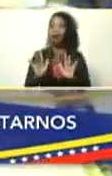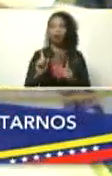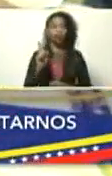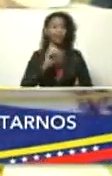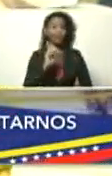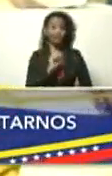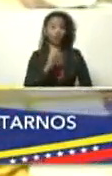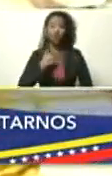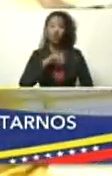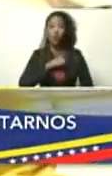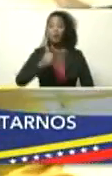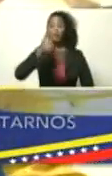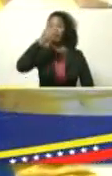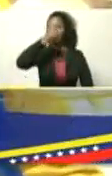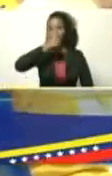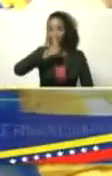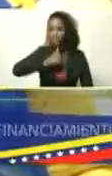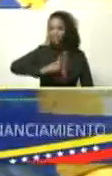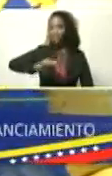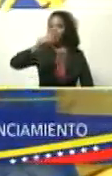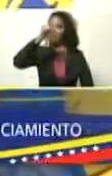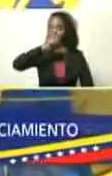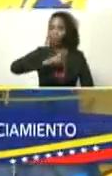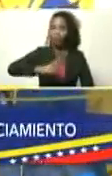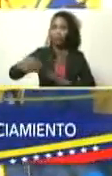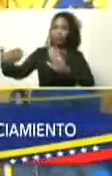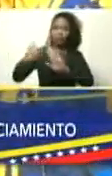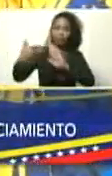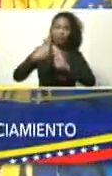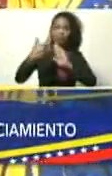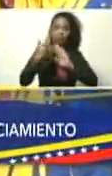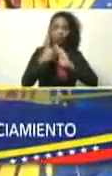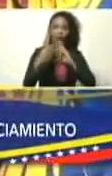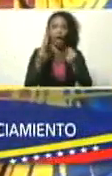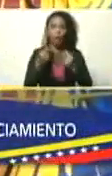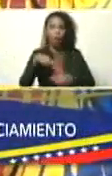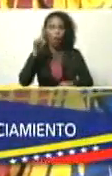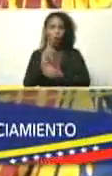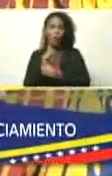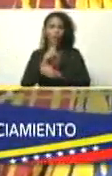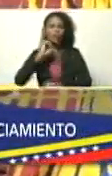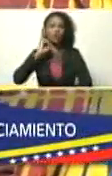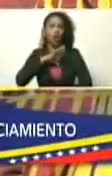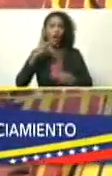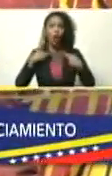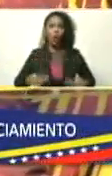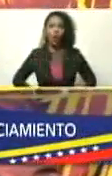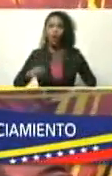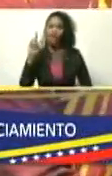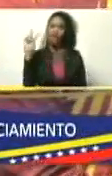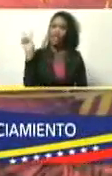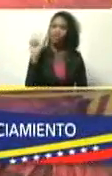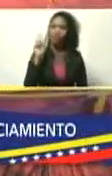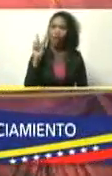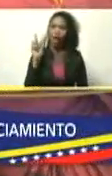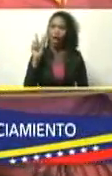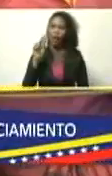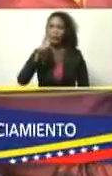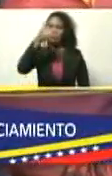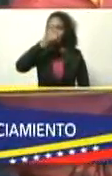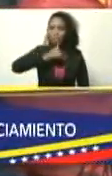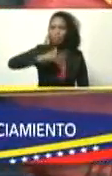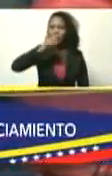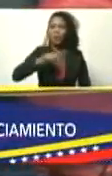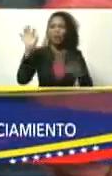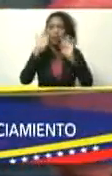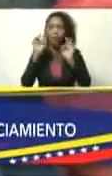soportado una agresión económica única en la historia de la humanidad. Venezuela ha soportado de